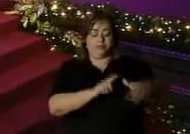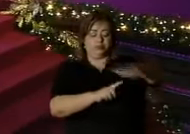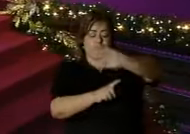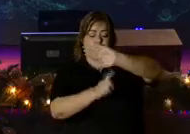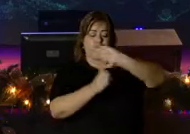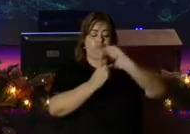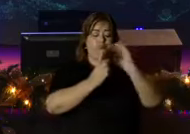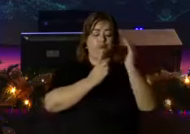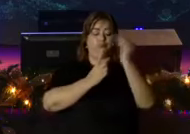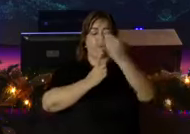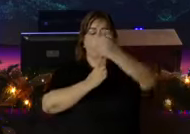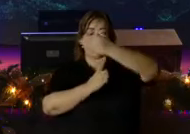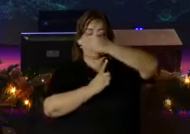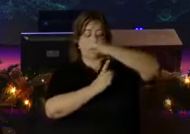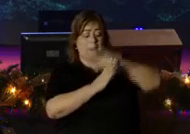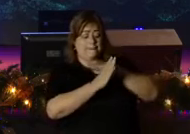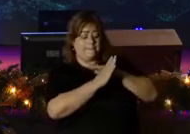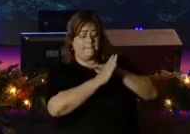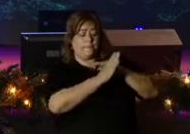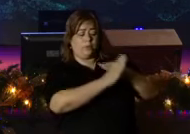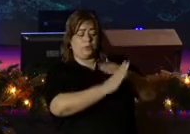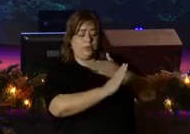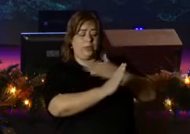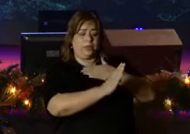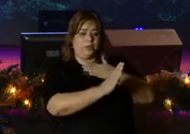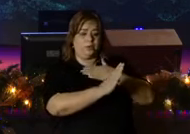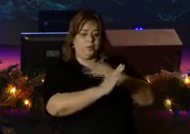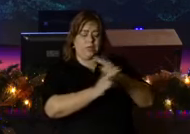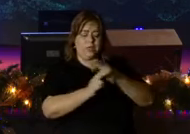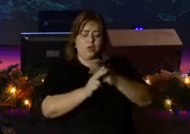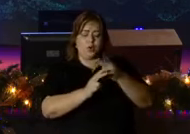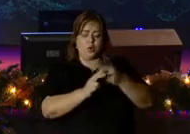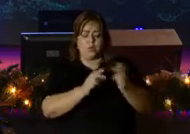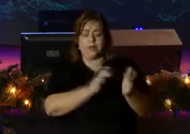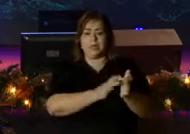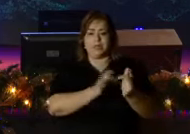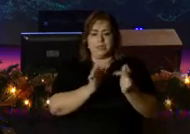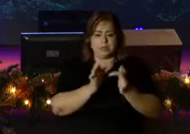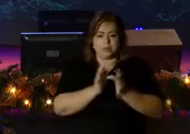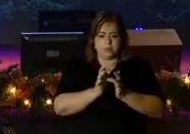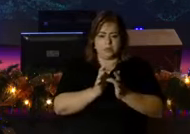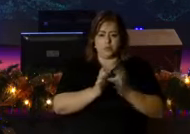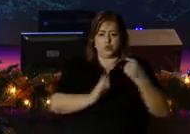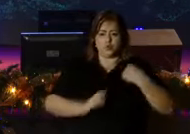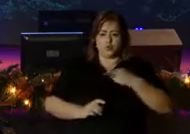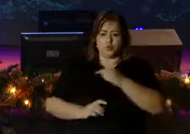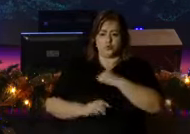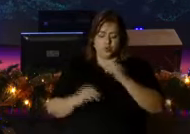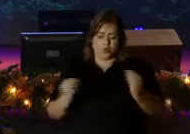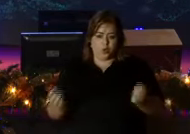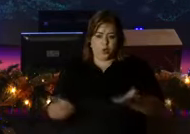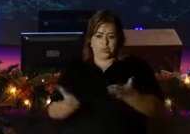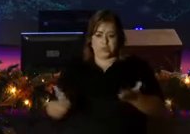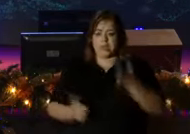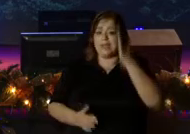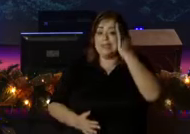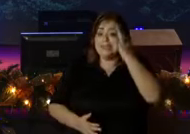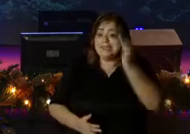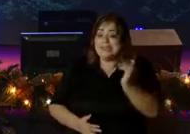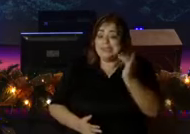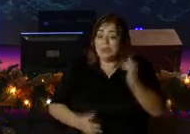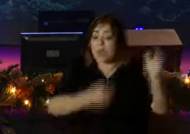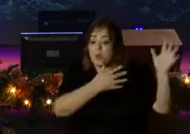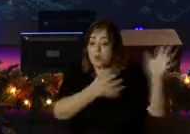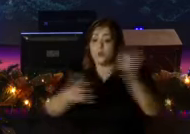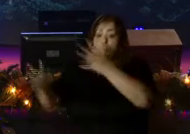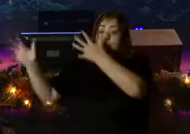protegidos por esa sangre. Y en el nombre de Jesús estamos aquí. Por lo tanto, los aires están